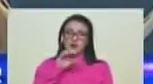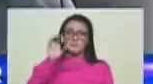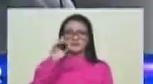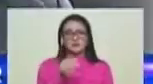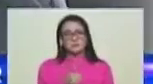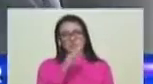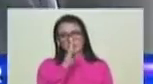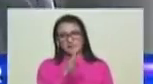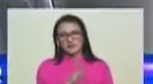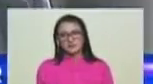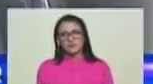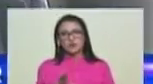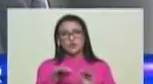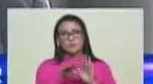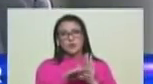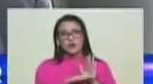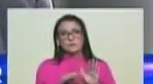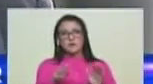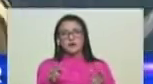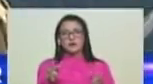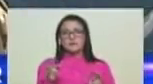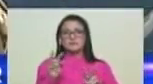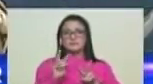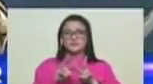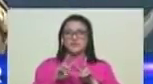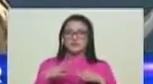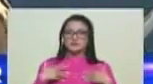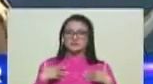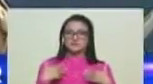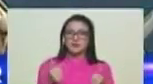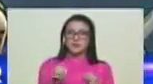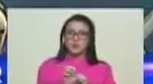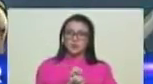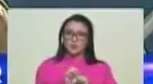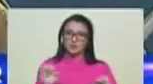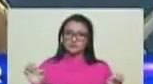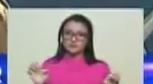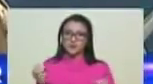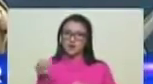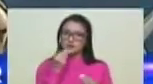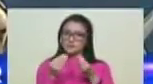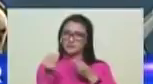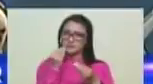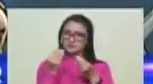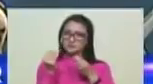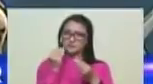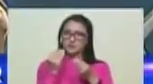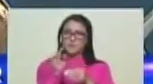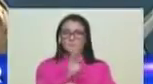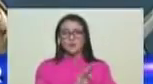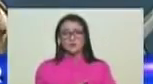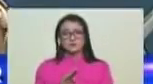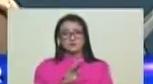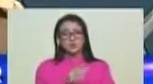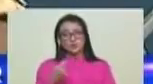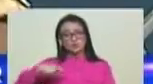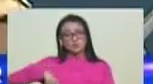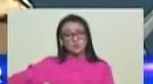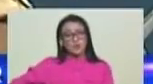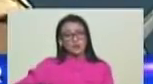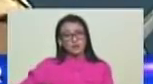directo. Todos los programas de vivienda, de salud, de educación, de alimentación, de protección del salario,